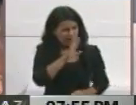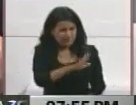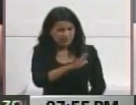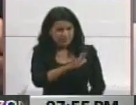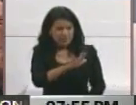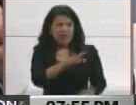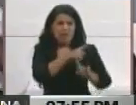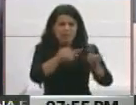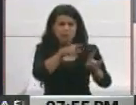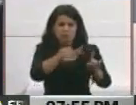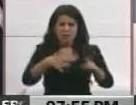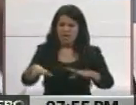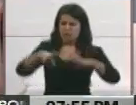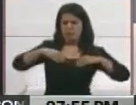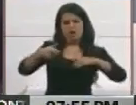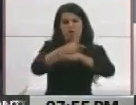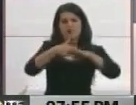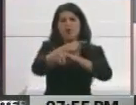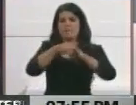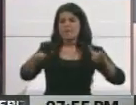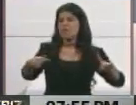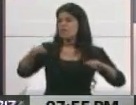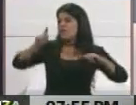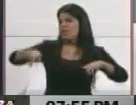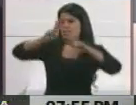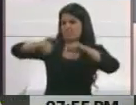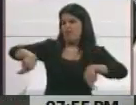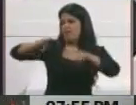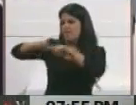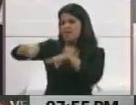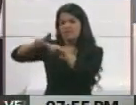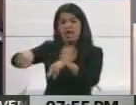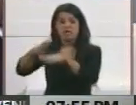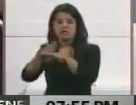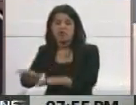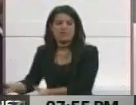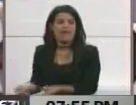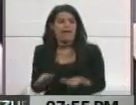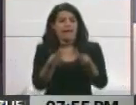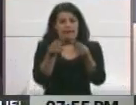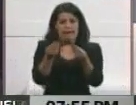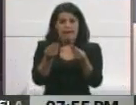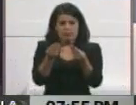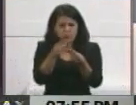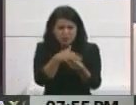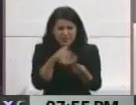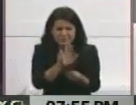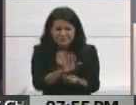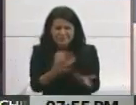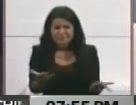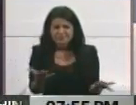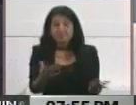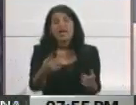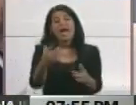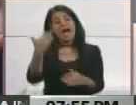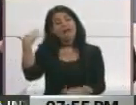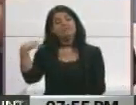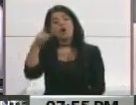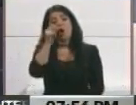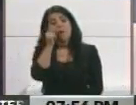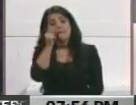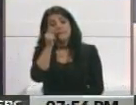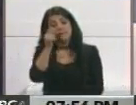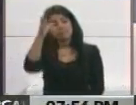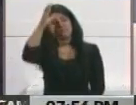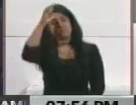despojos eso es lo que quiere en su mente que es lo que existe aquella frase tan dura Por cierto de un constitucionalista sagre